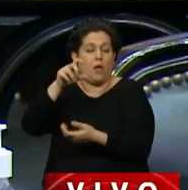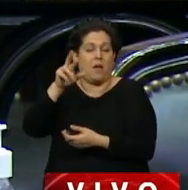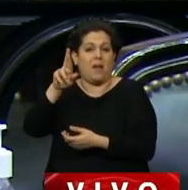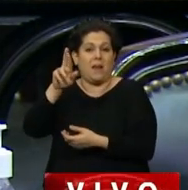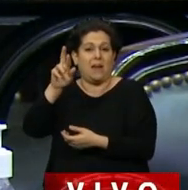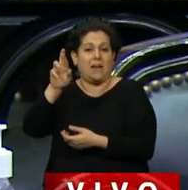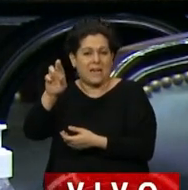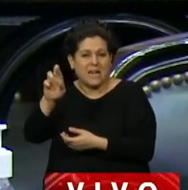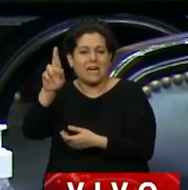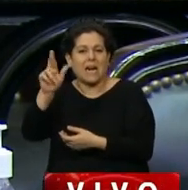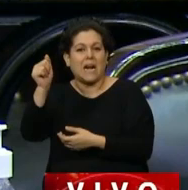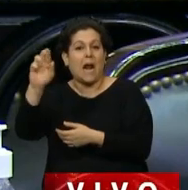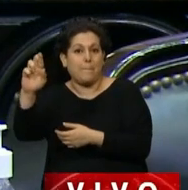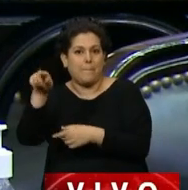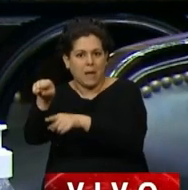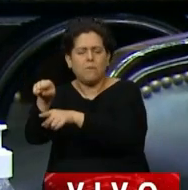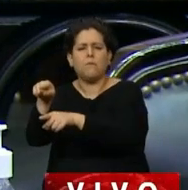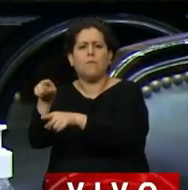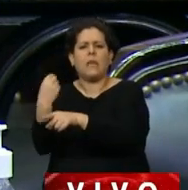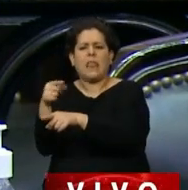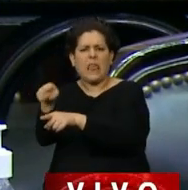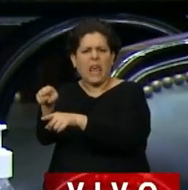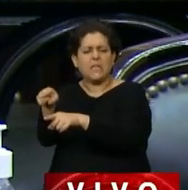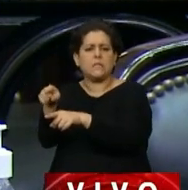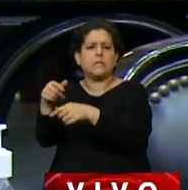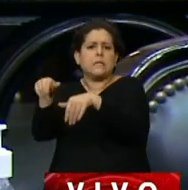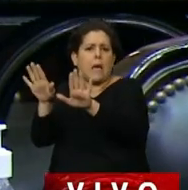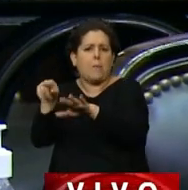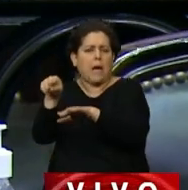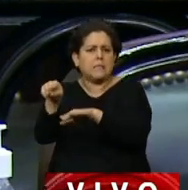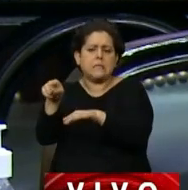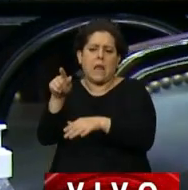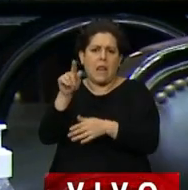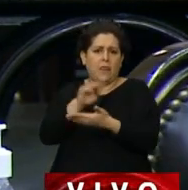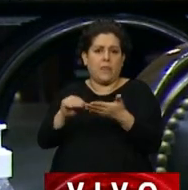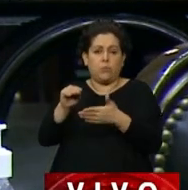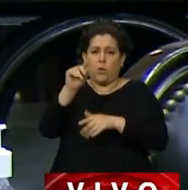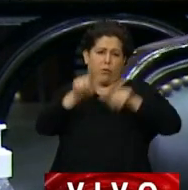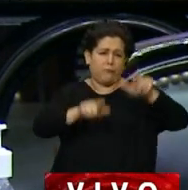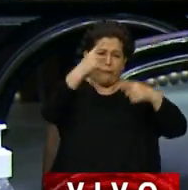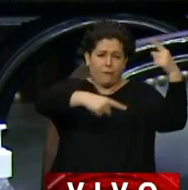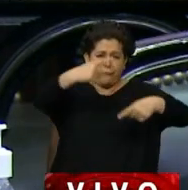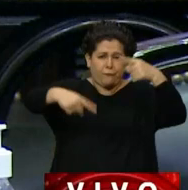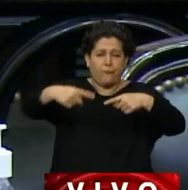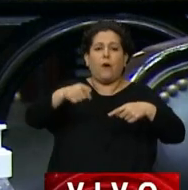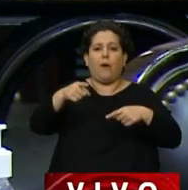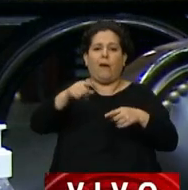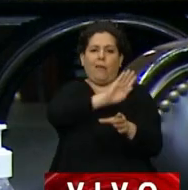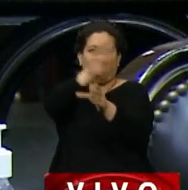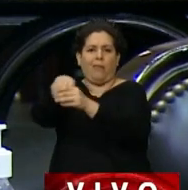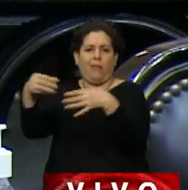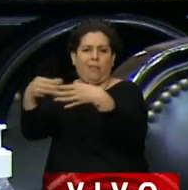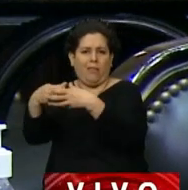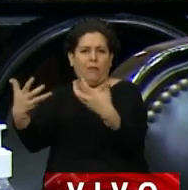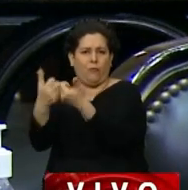de englobar, de citar quizás los mejores legisladores de la Argentina, de distintos partidos políticos,